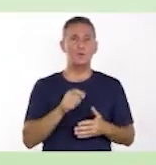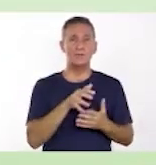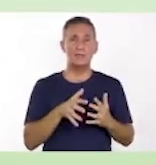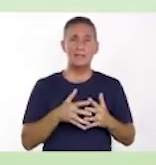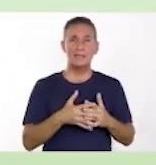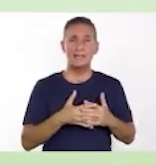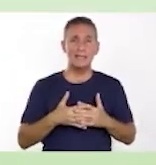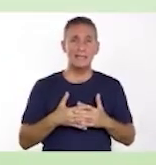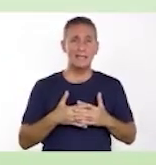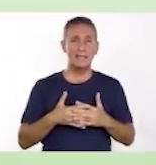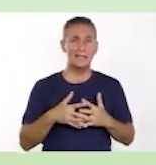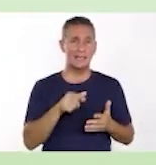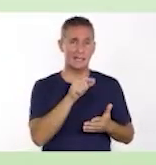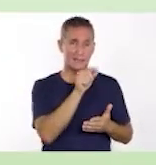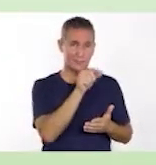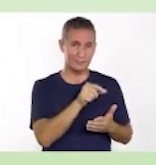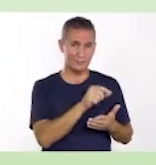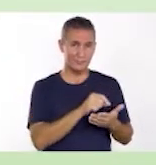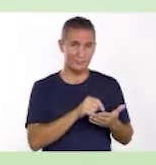y de la humanidad.